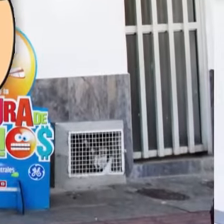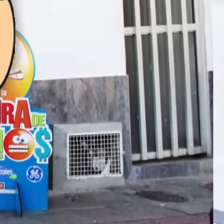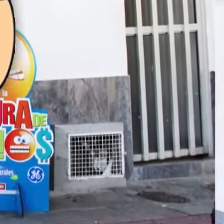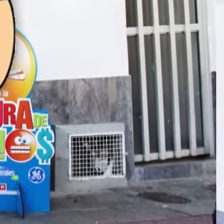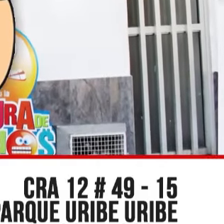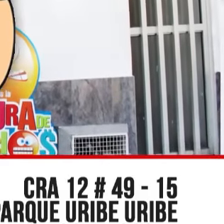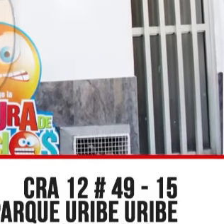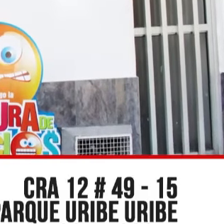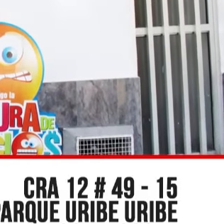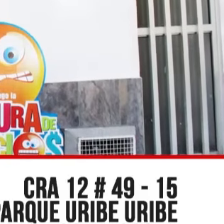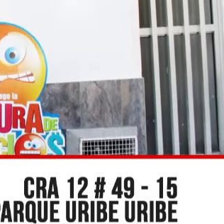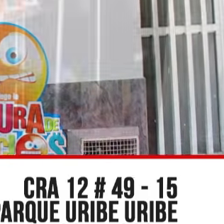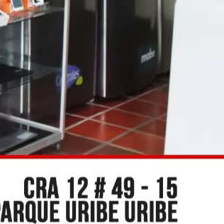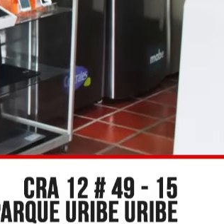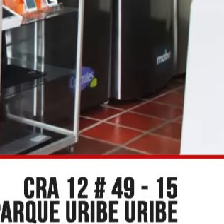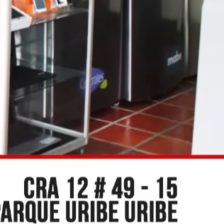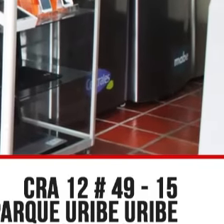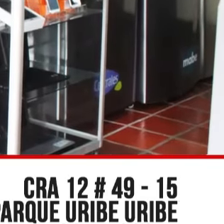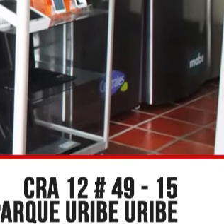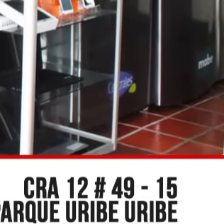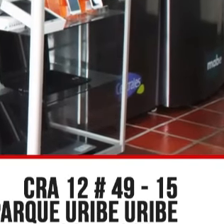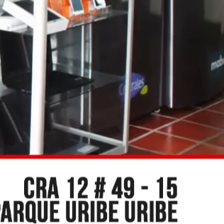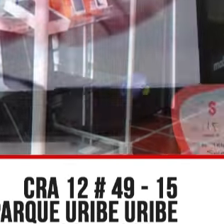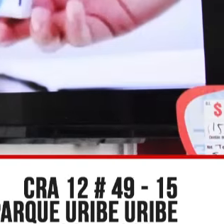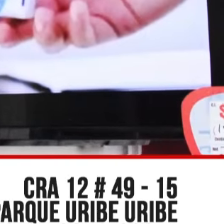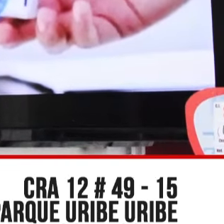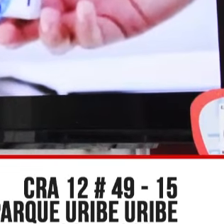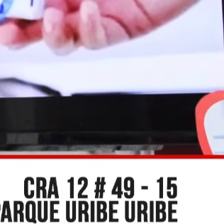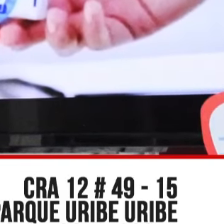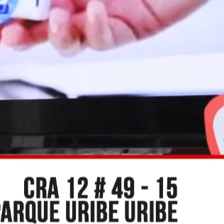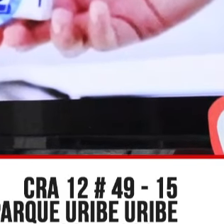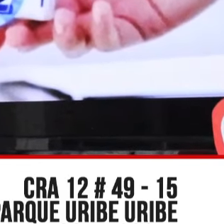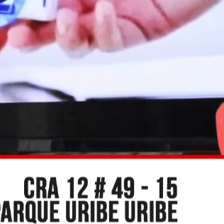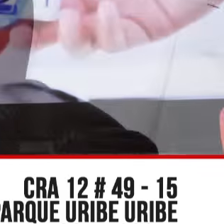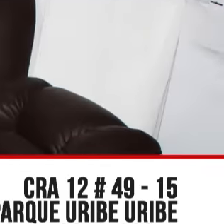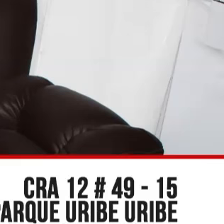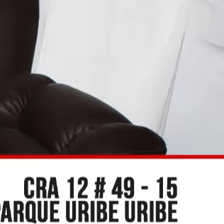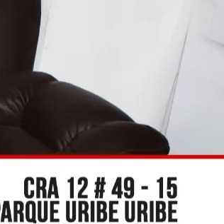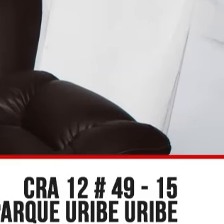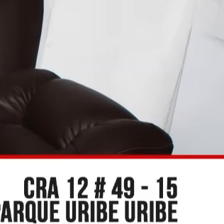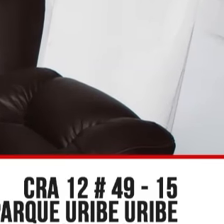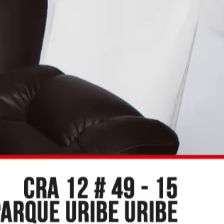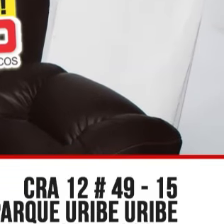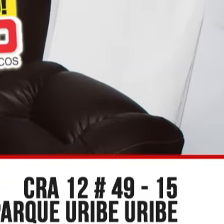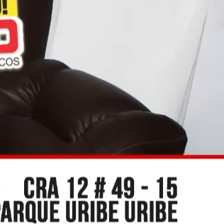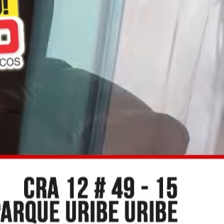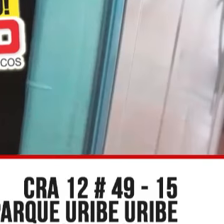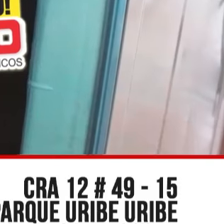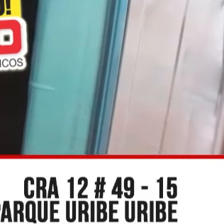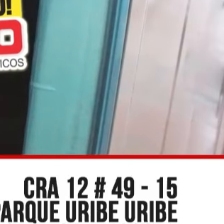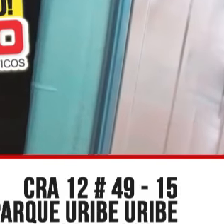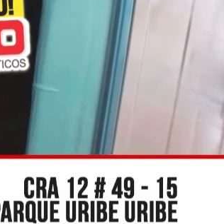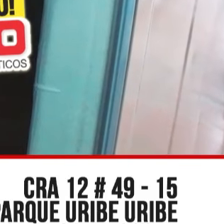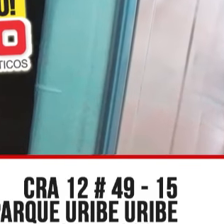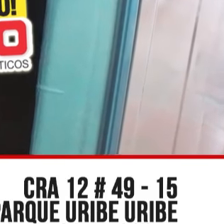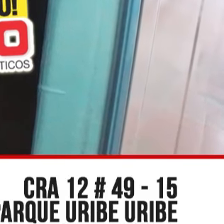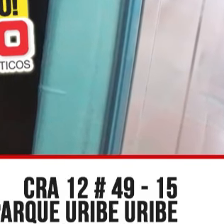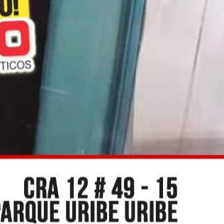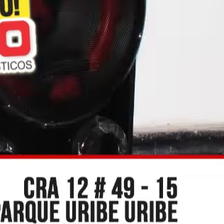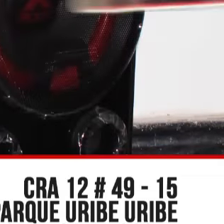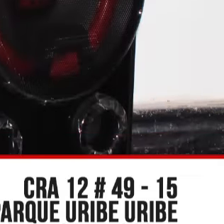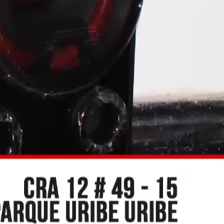La Feria del Crédito está en Asico. Visítanos en la carrera 12, número 4915, frente al Parque Uribe Uribe. Participe también de la tienda Ton, con